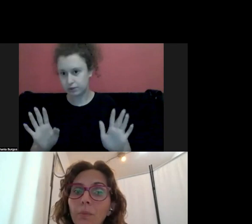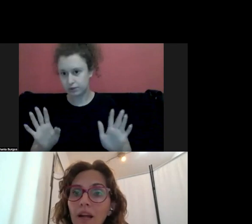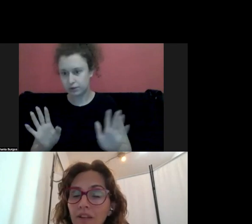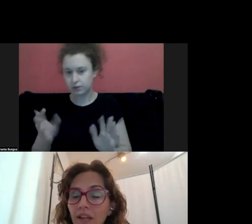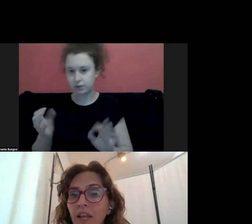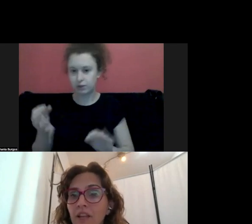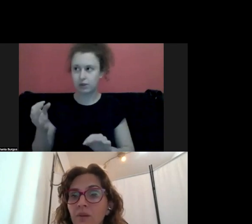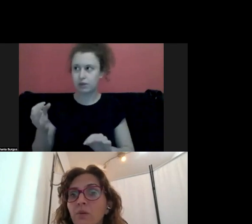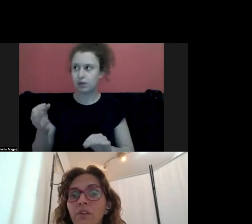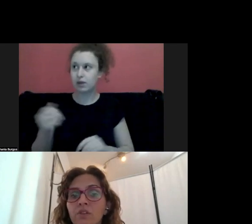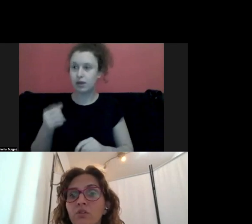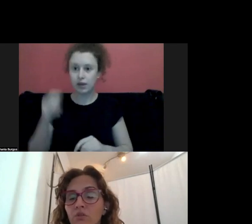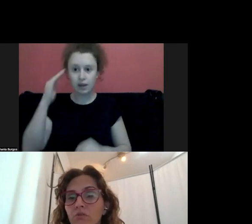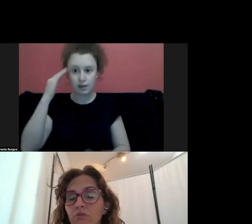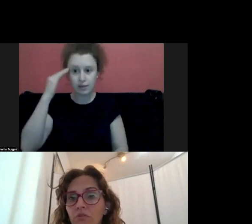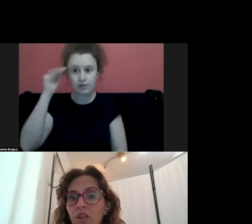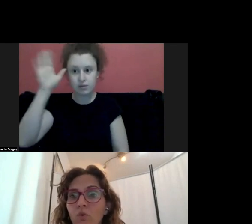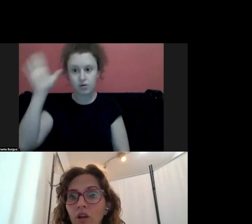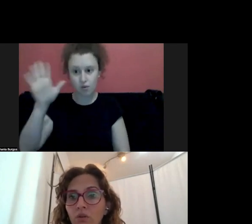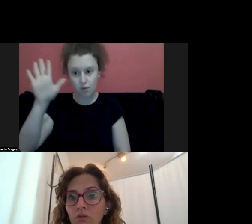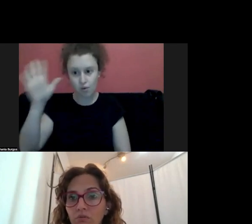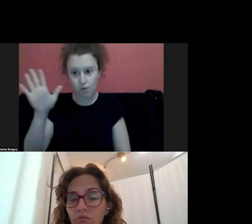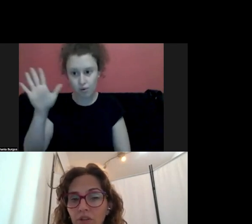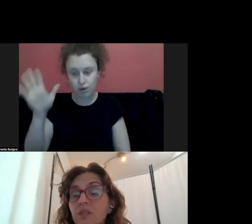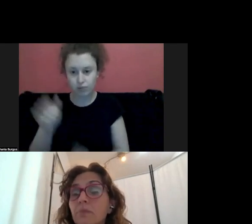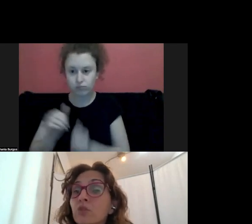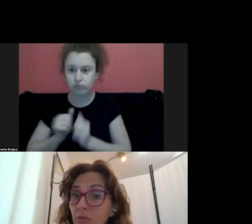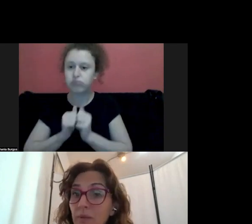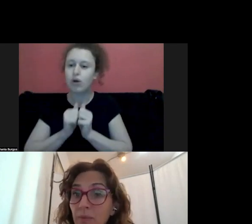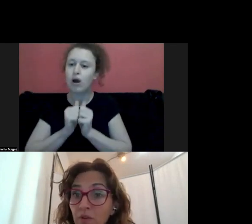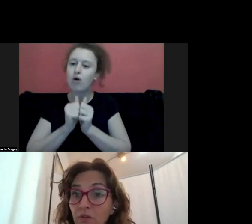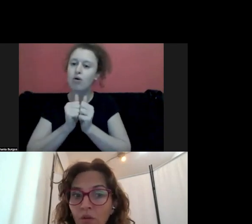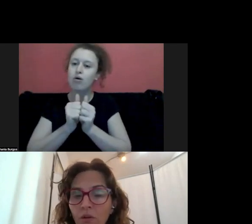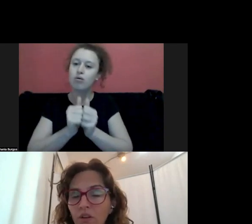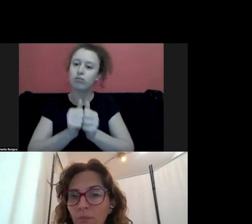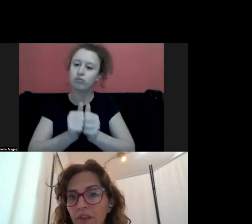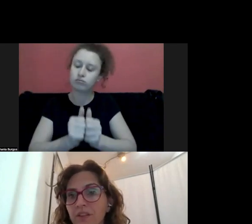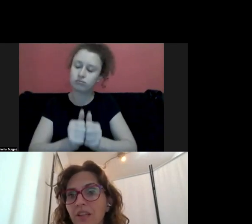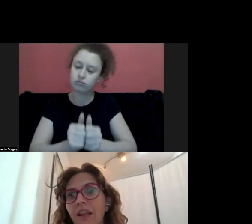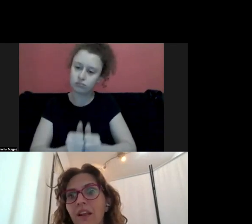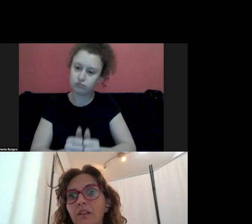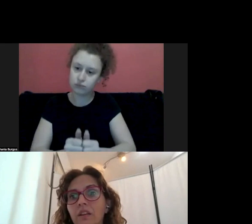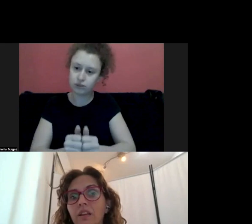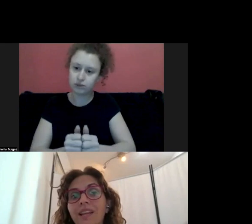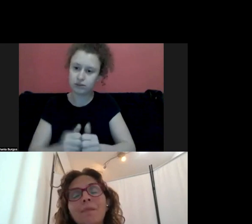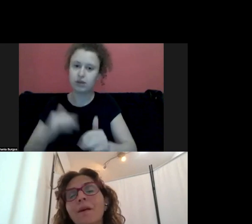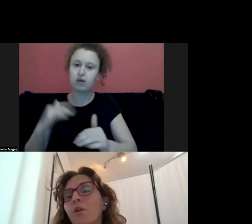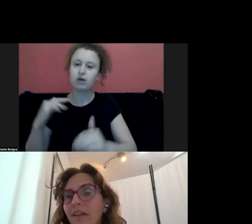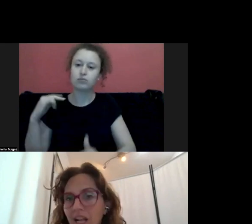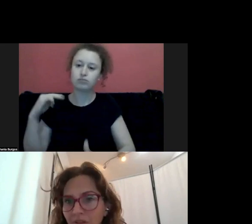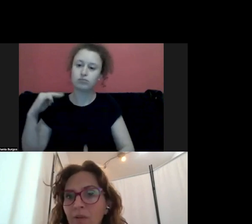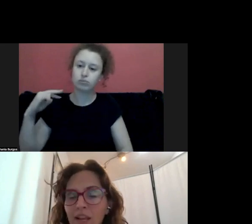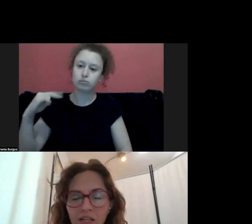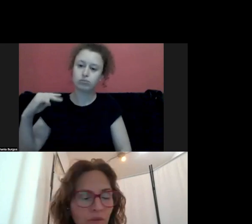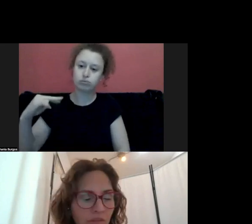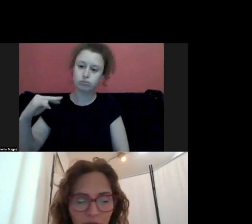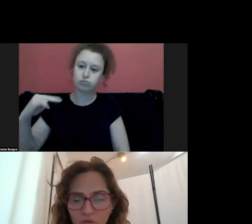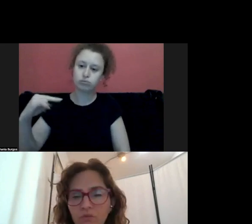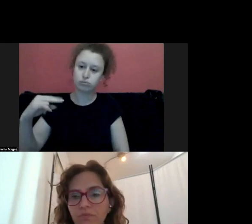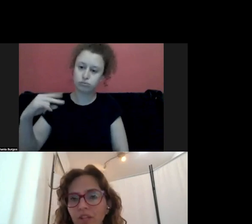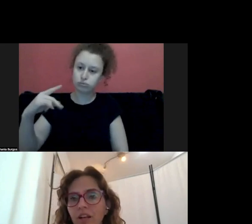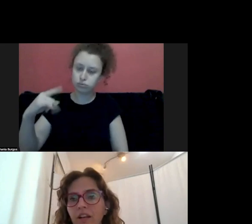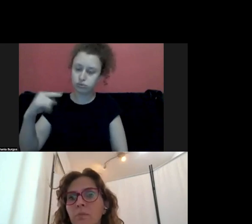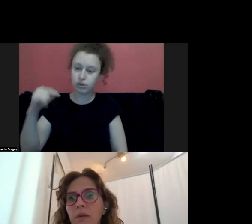te acompañe en ese proceso de duelo, en ese posible proceso de duelo que puedas tener, que la mayoría de las familias